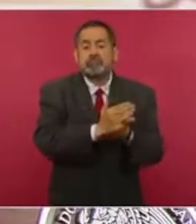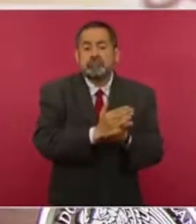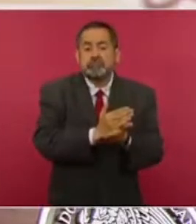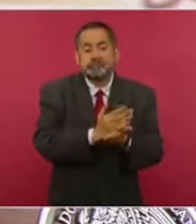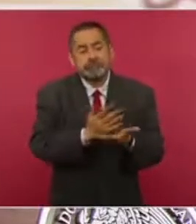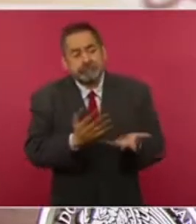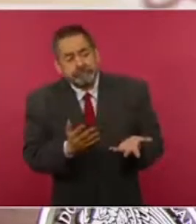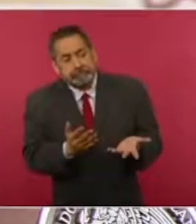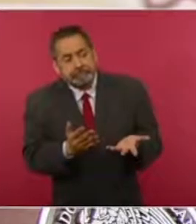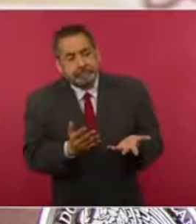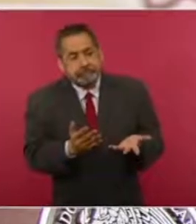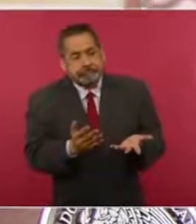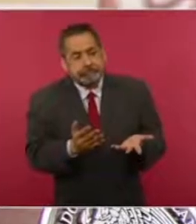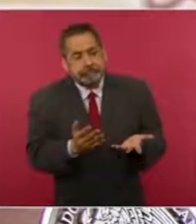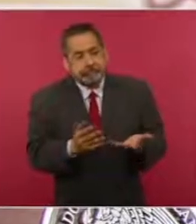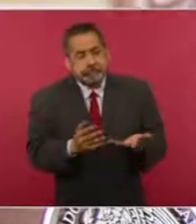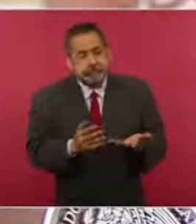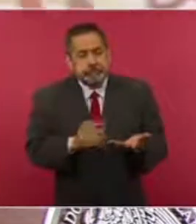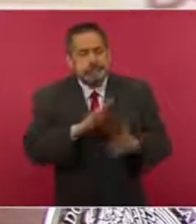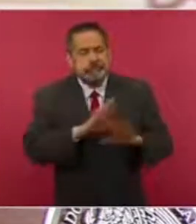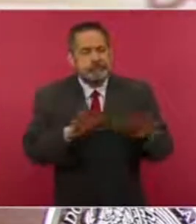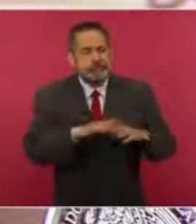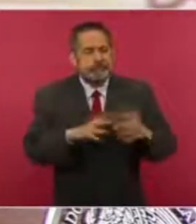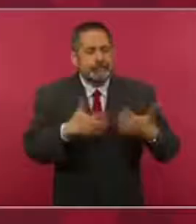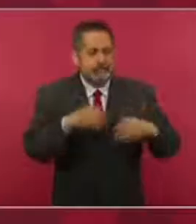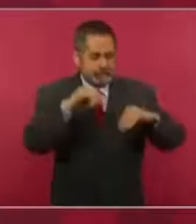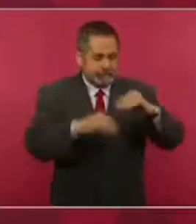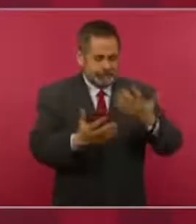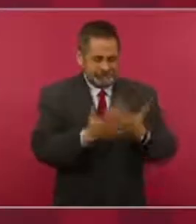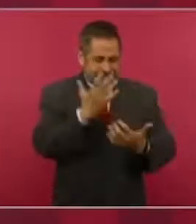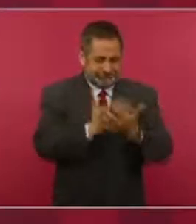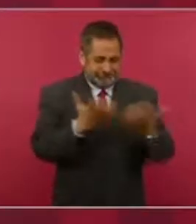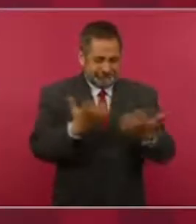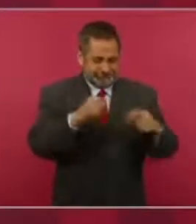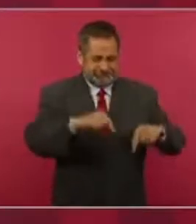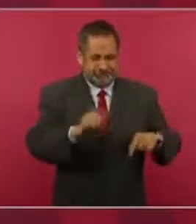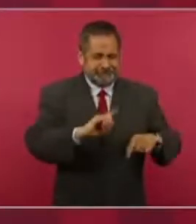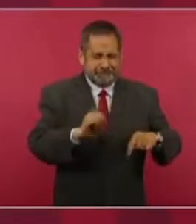y se optó por comprar.